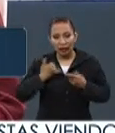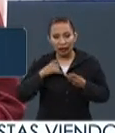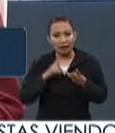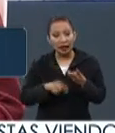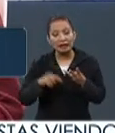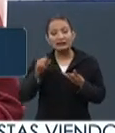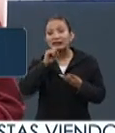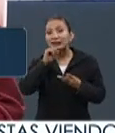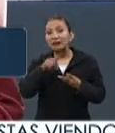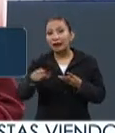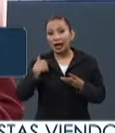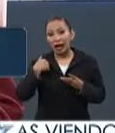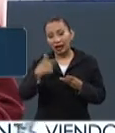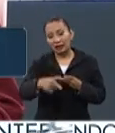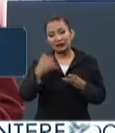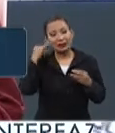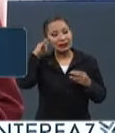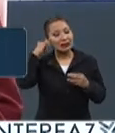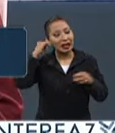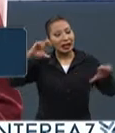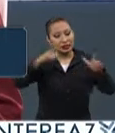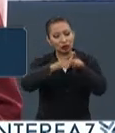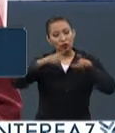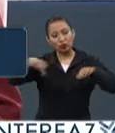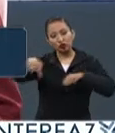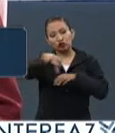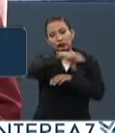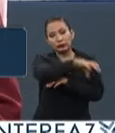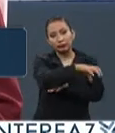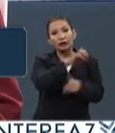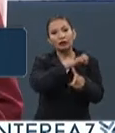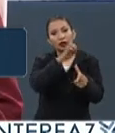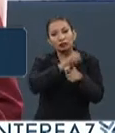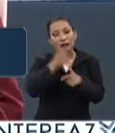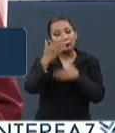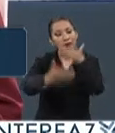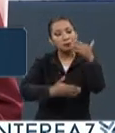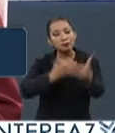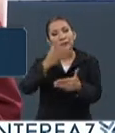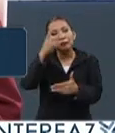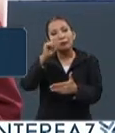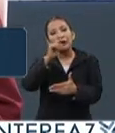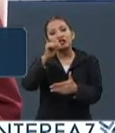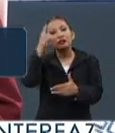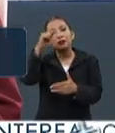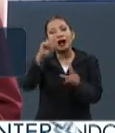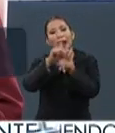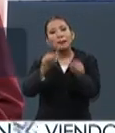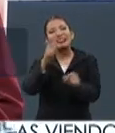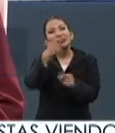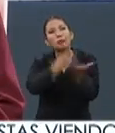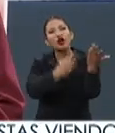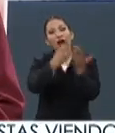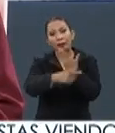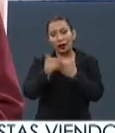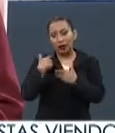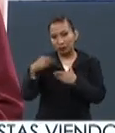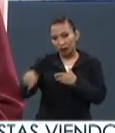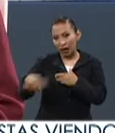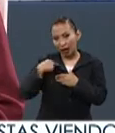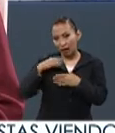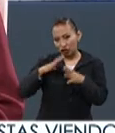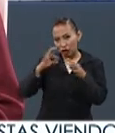jóvenes y también a nuestras etnias indígenas. Entonces, Pasos para la Paz es uno de los programas de Fundación